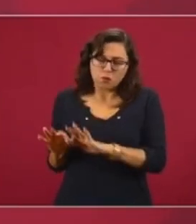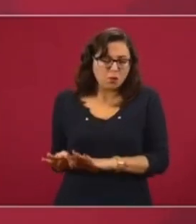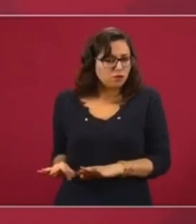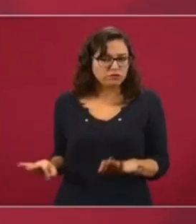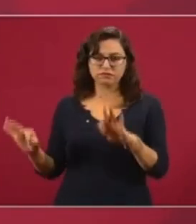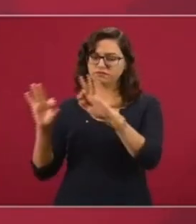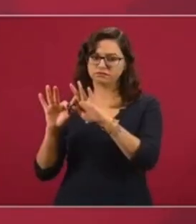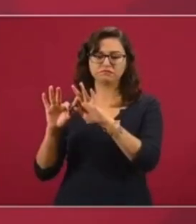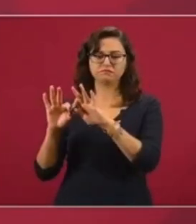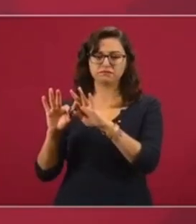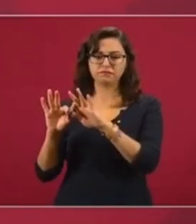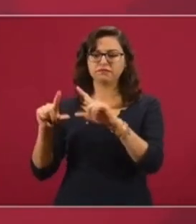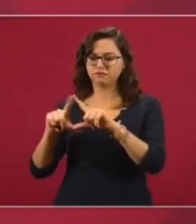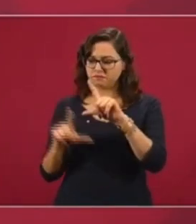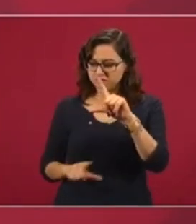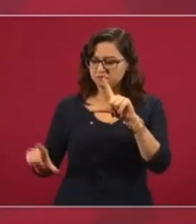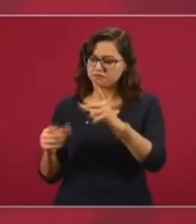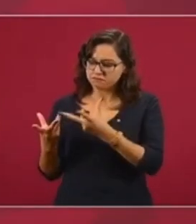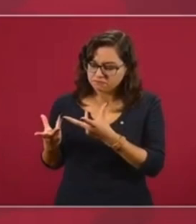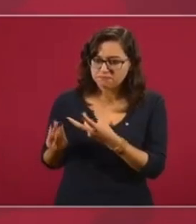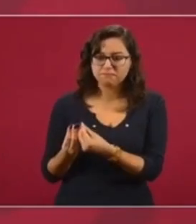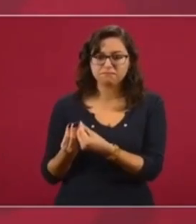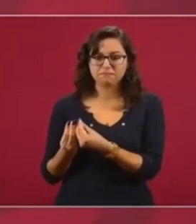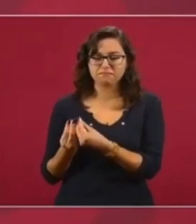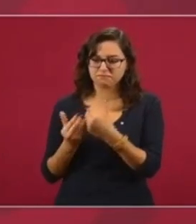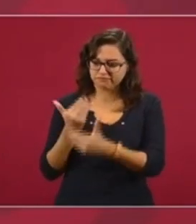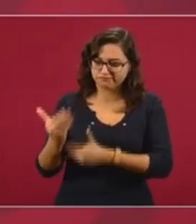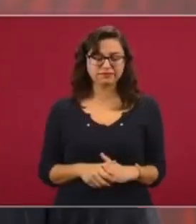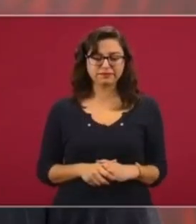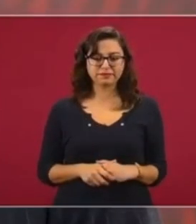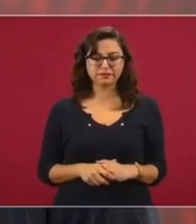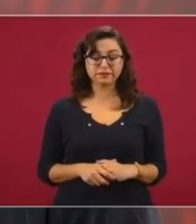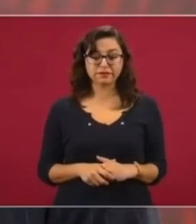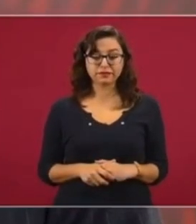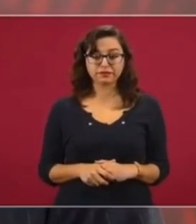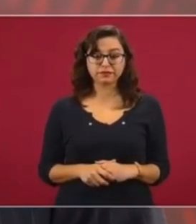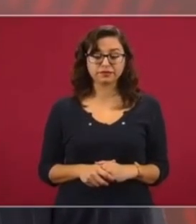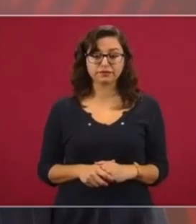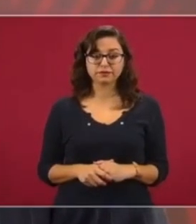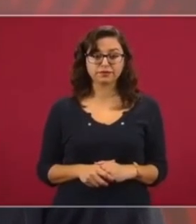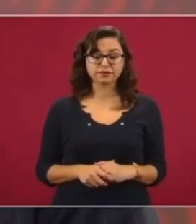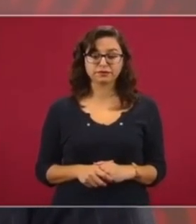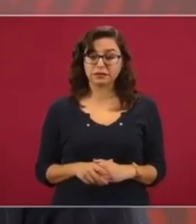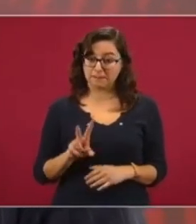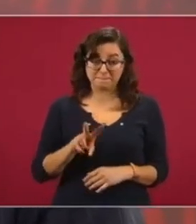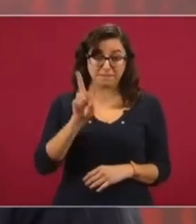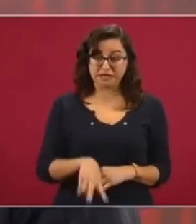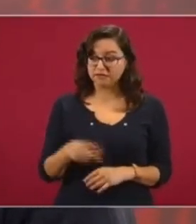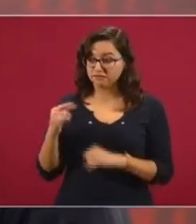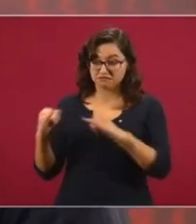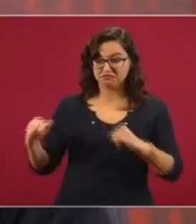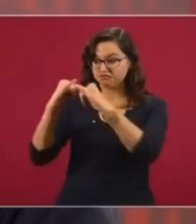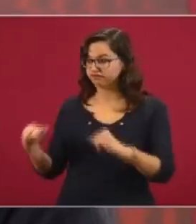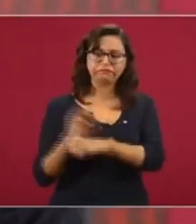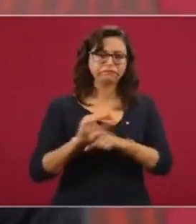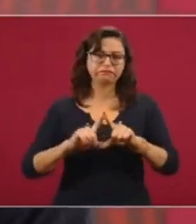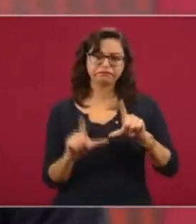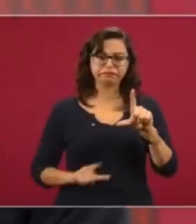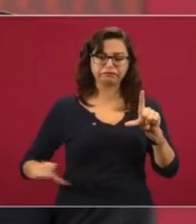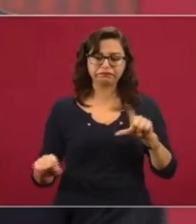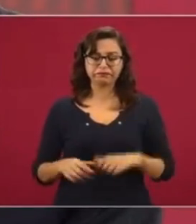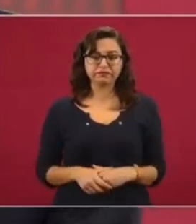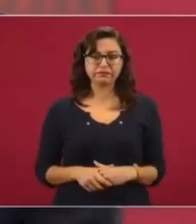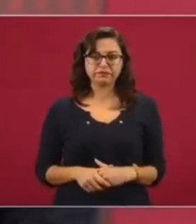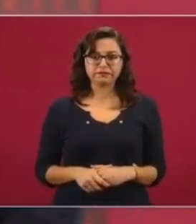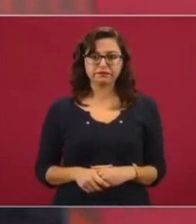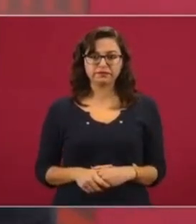fundamentales para el desarrollo de nuestro país. Son pilares del Estado mexicano. Son tan